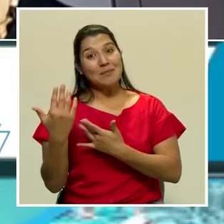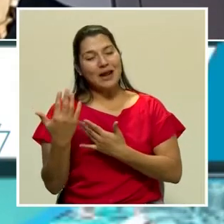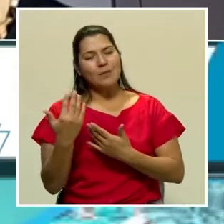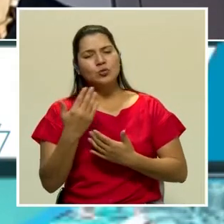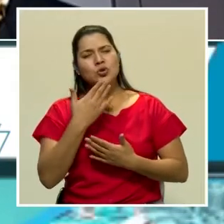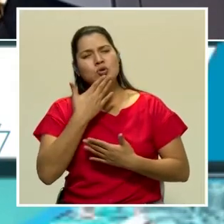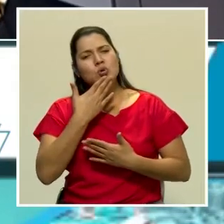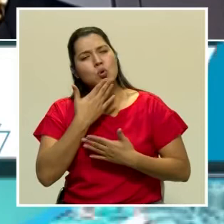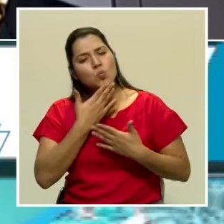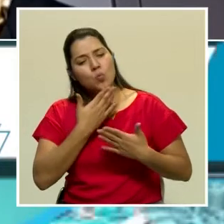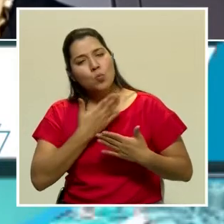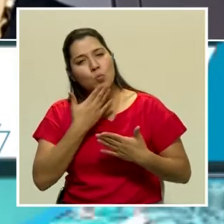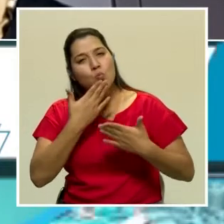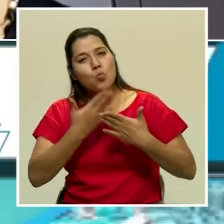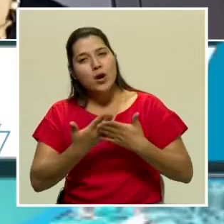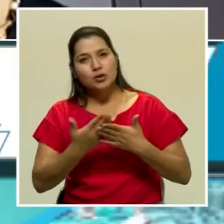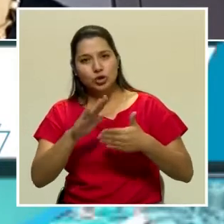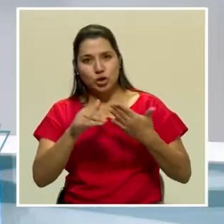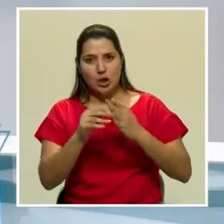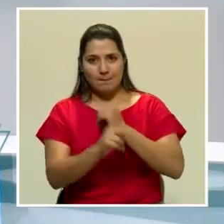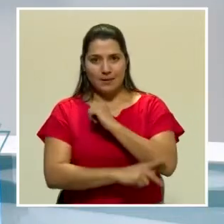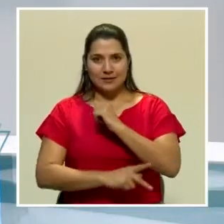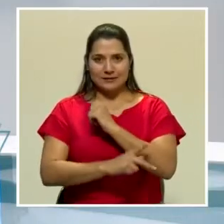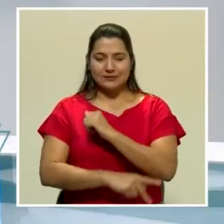generosidad de todo el país.